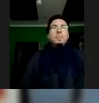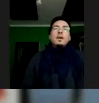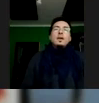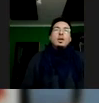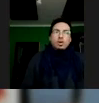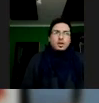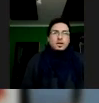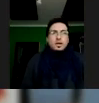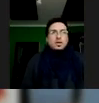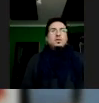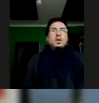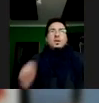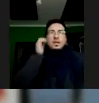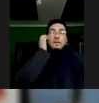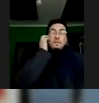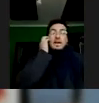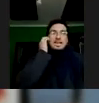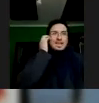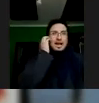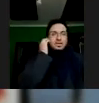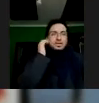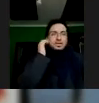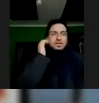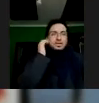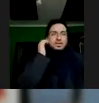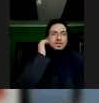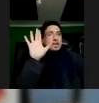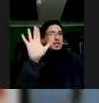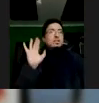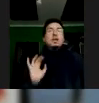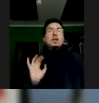claro. El corte, chiquillos, es una vista vertical, o sea, vista